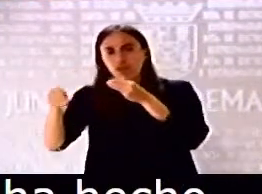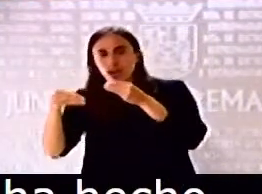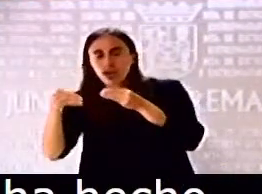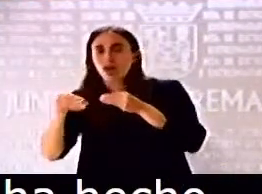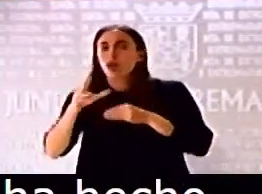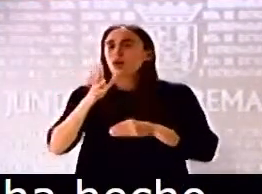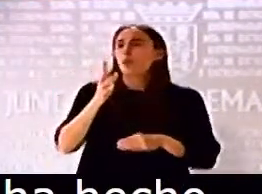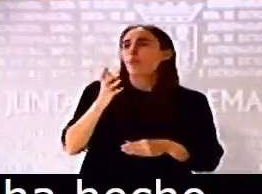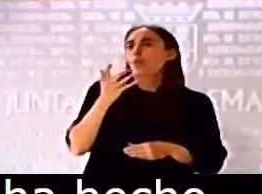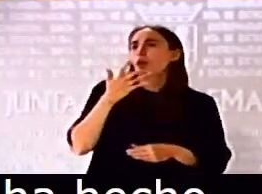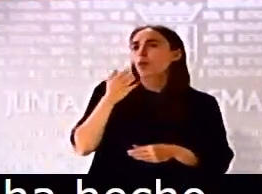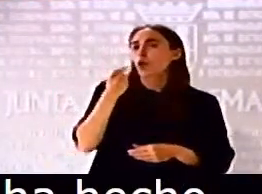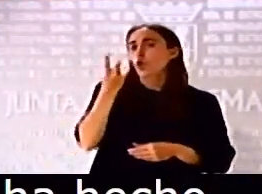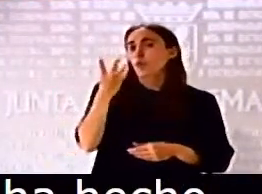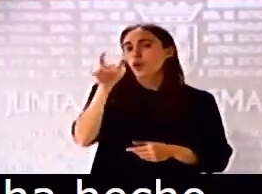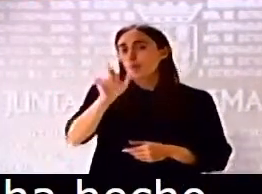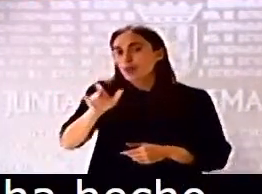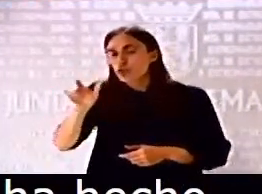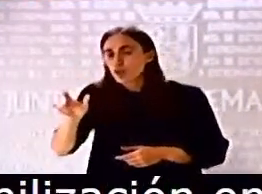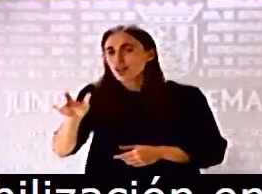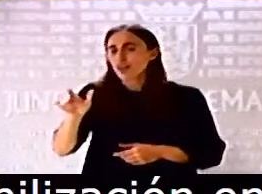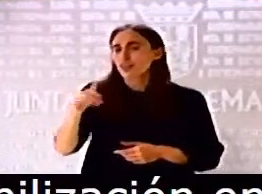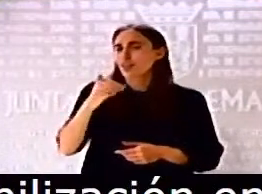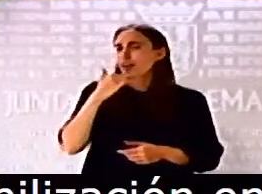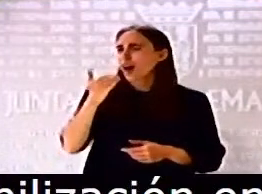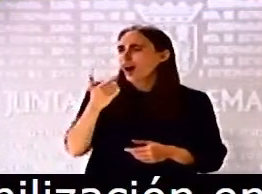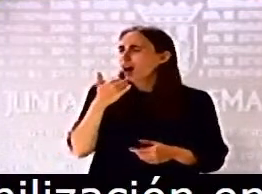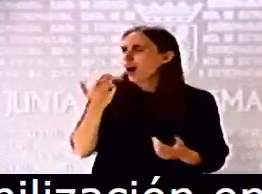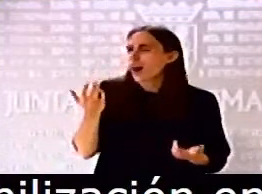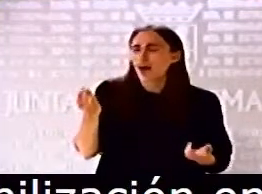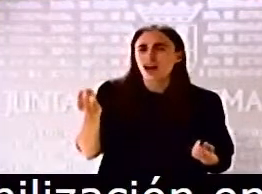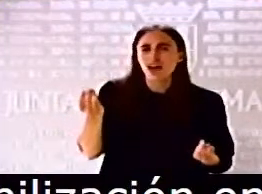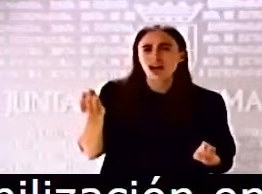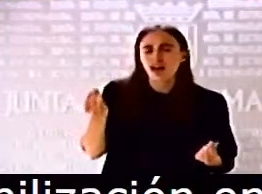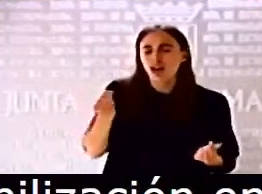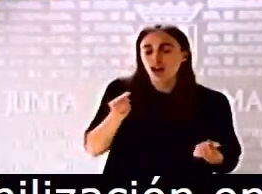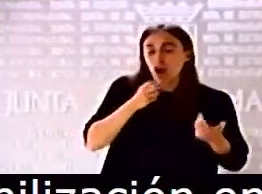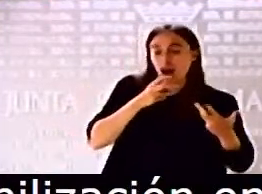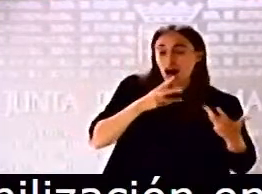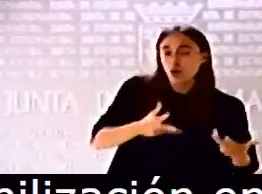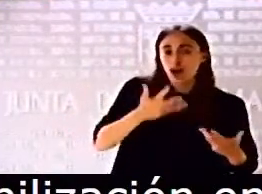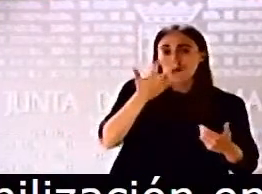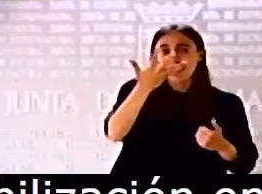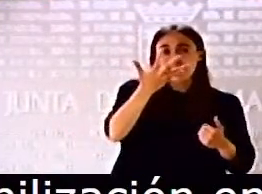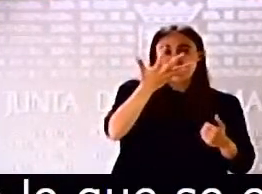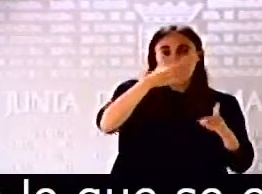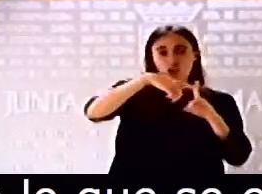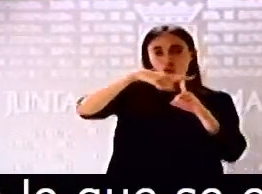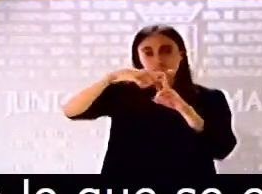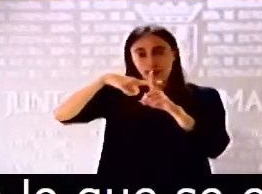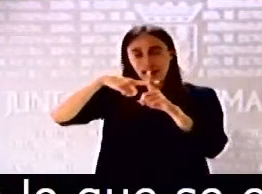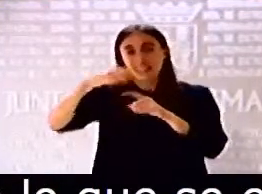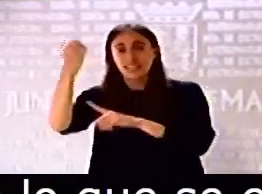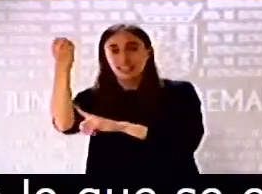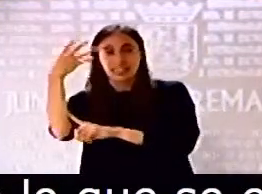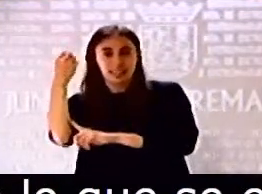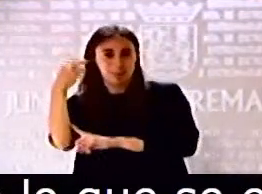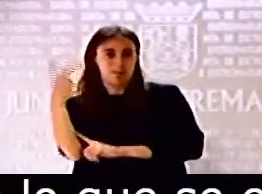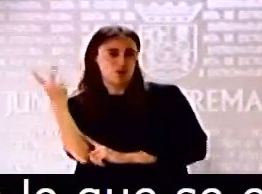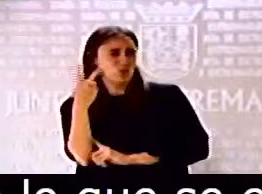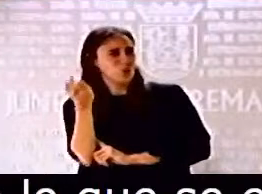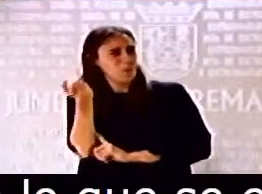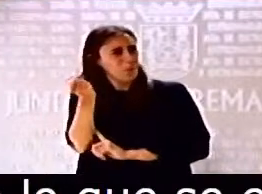a reuniones? ¿Hay una relación con lo que se está haciendo ahora mismo con esos 5 escenarios y ese semáforo que va a implementar